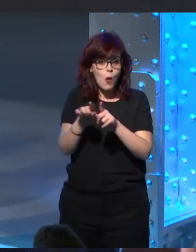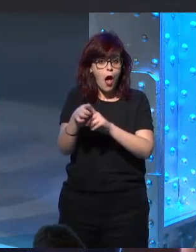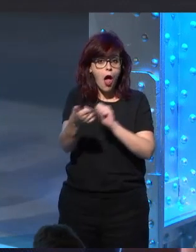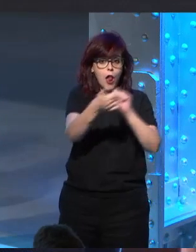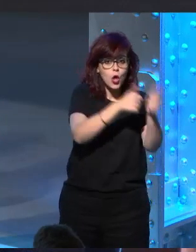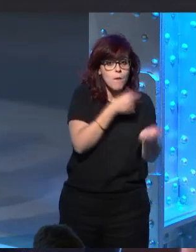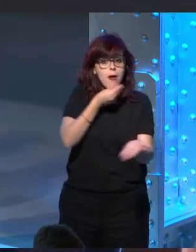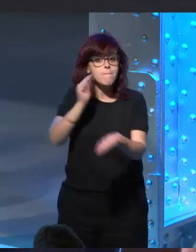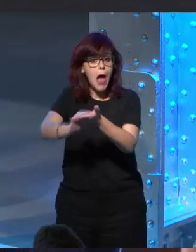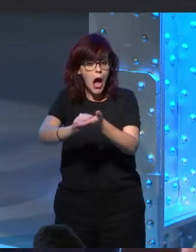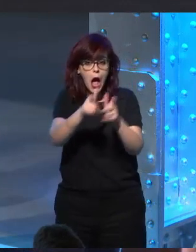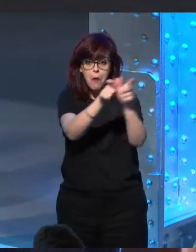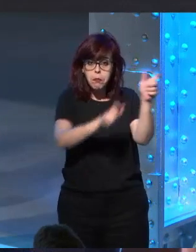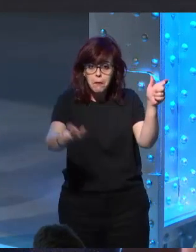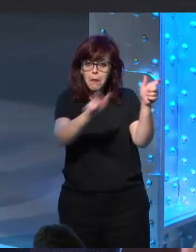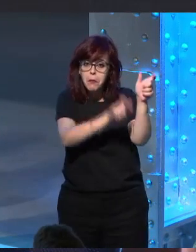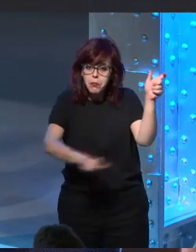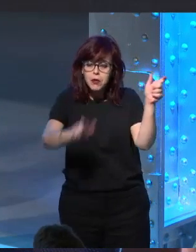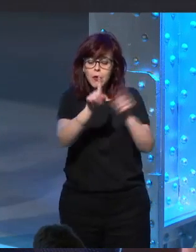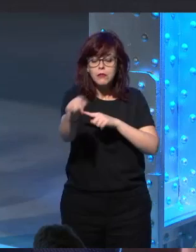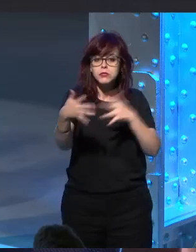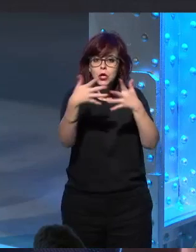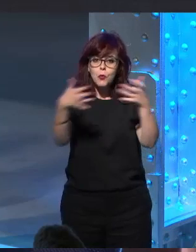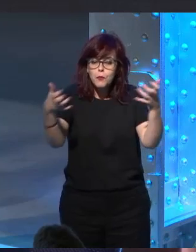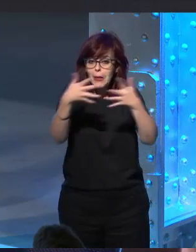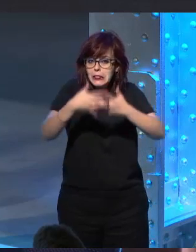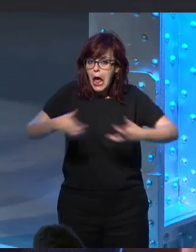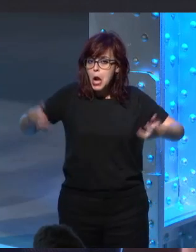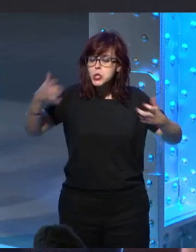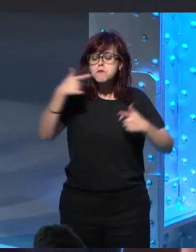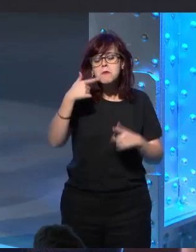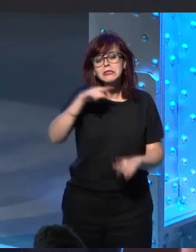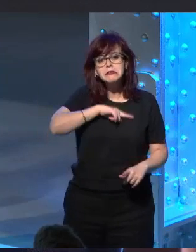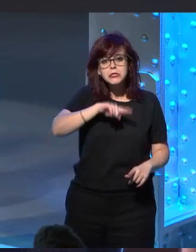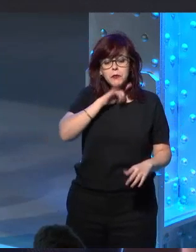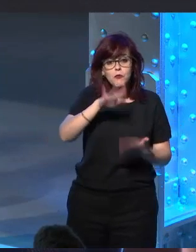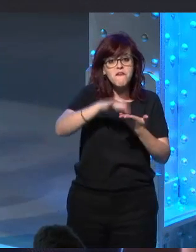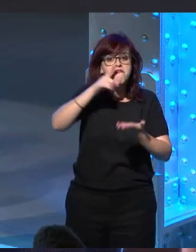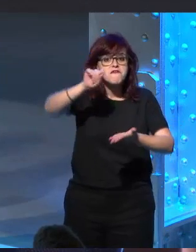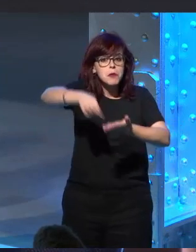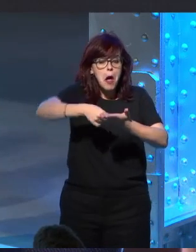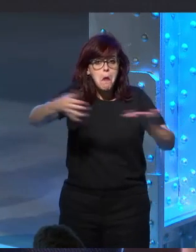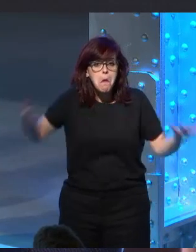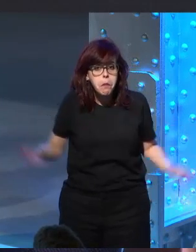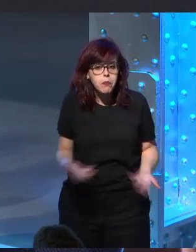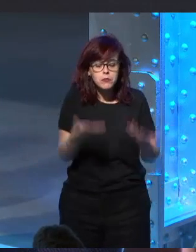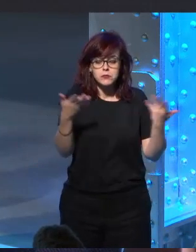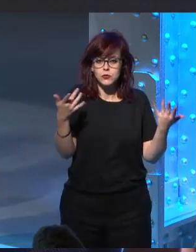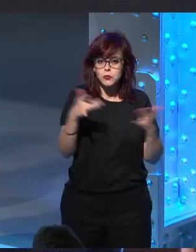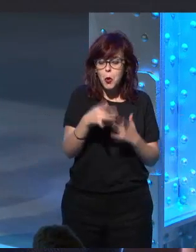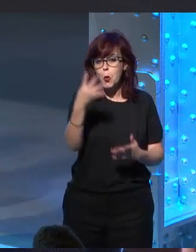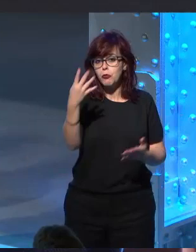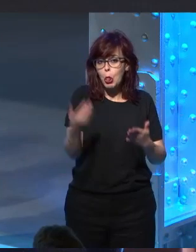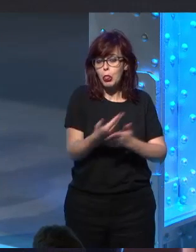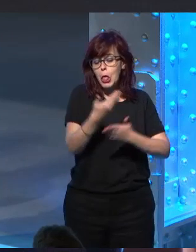pegando, y poniendo tres comentarios? Como era para mí, pues no lo firmé. Y me salió, en vez de 4 líneas